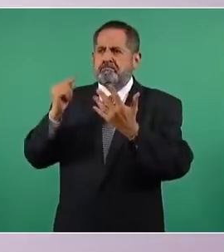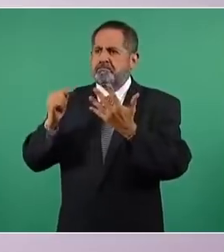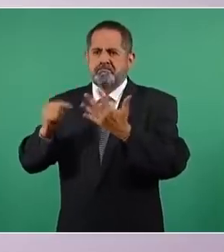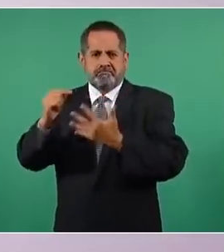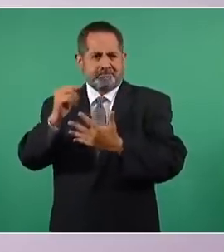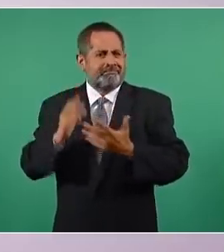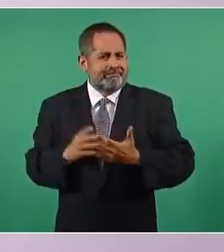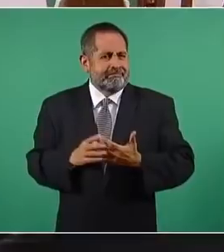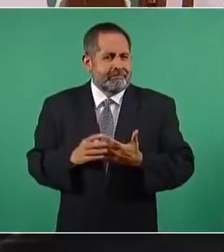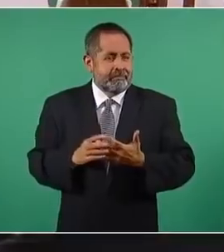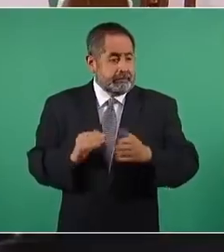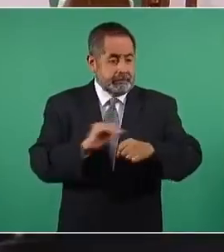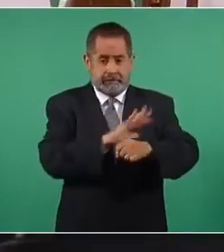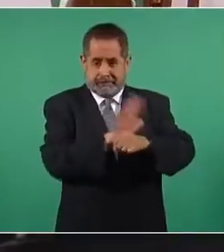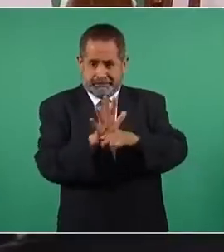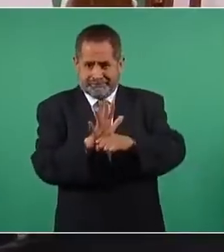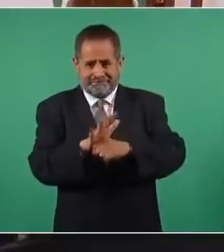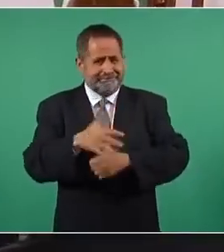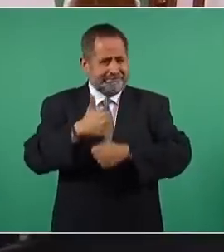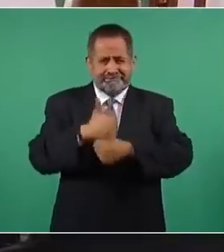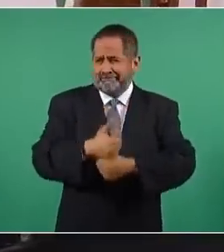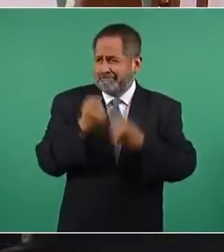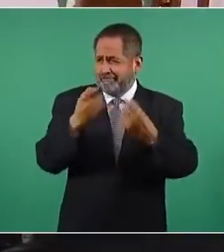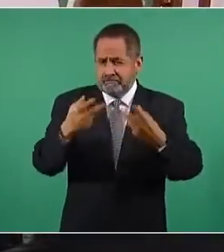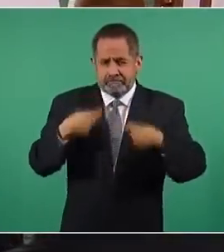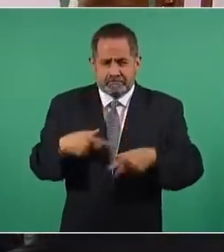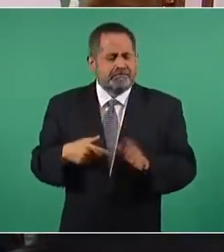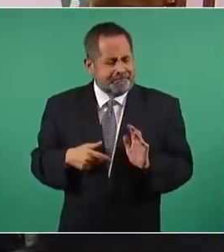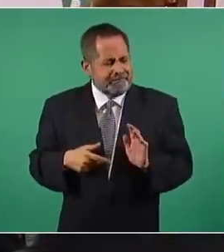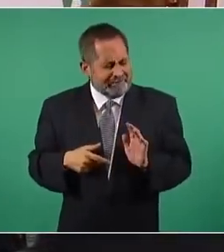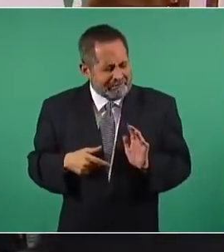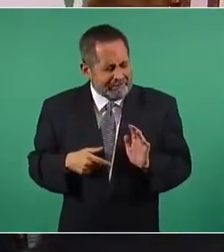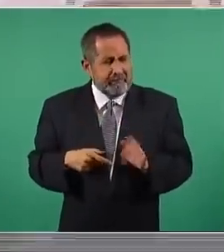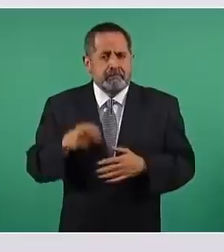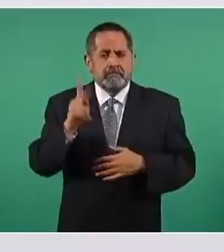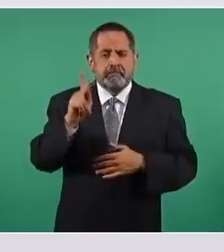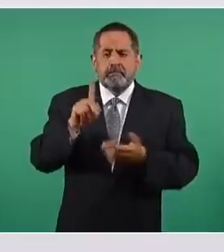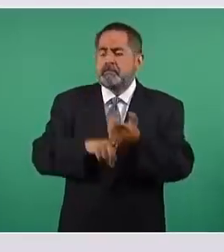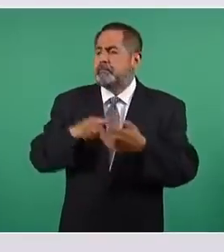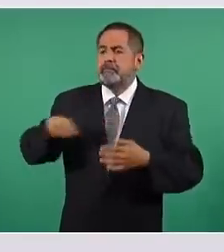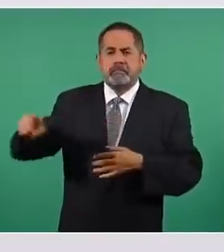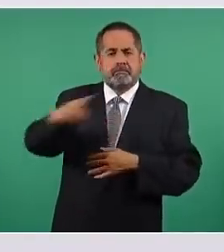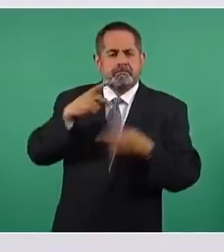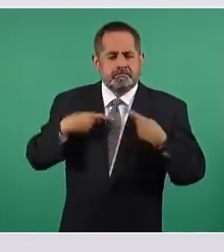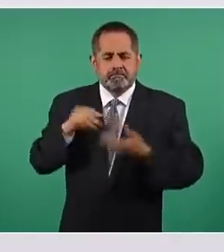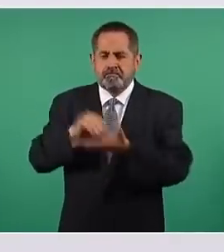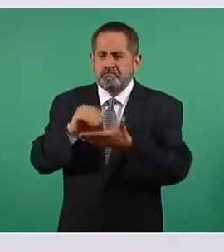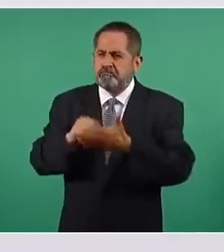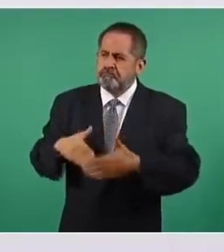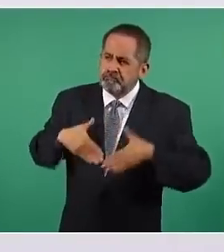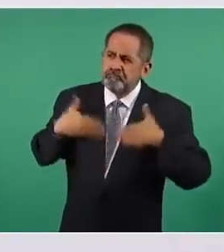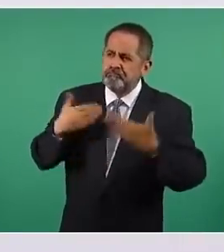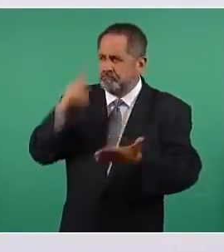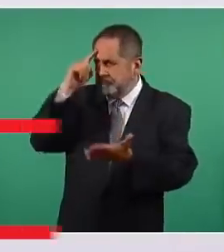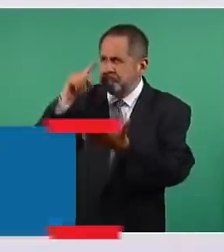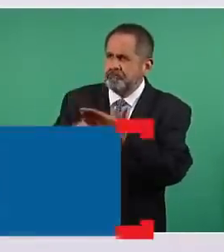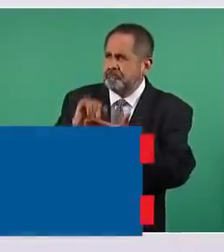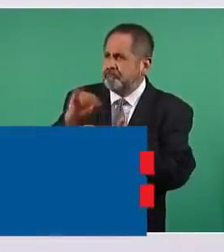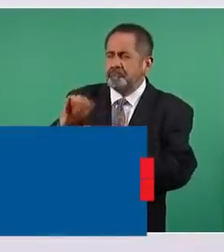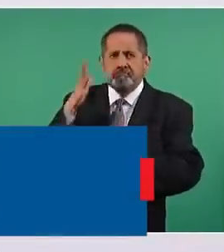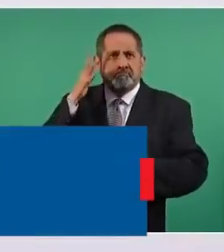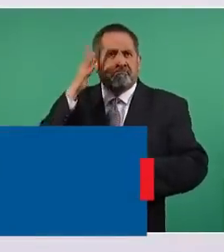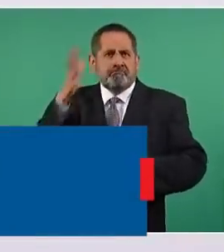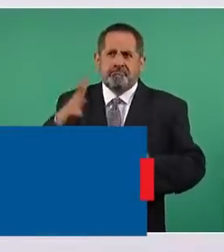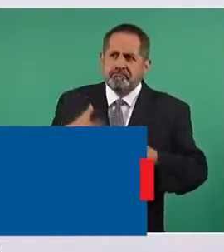438.000 para estar como antes de la crisis sanitaria. López Obrador destacó que la pandemia no desembocó en una crisis de consumo.